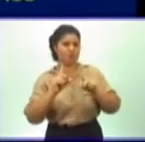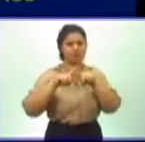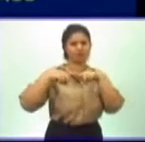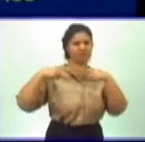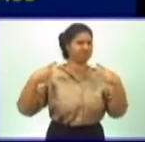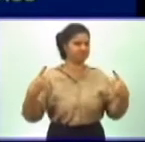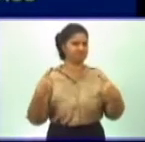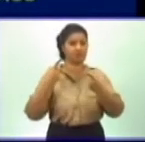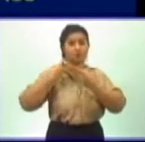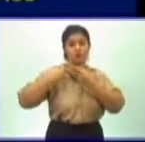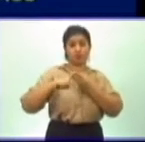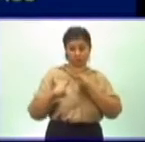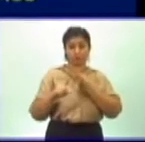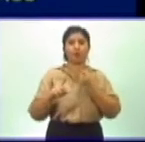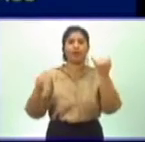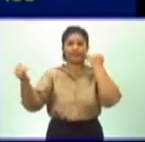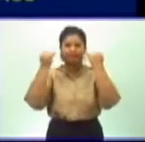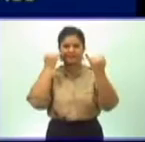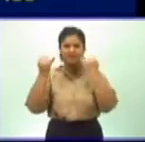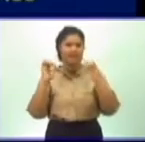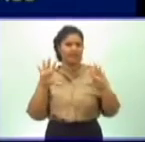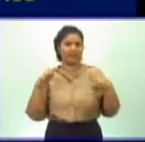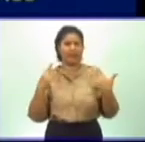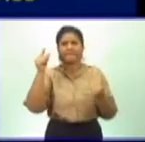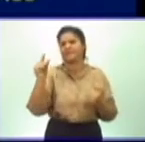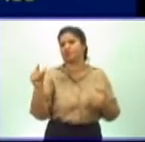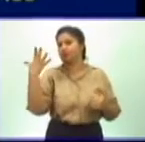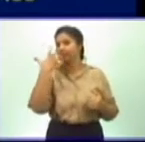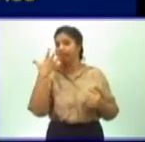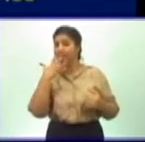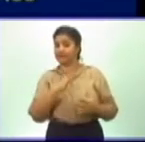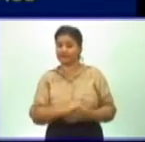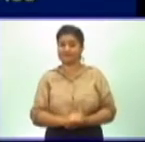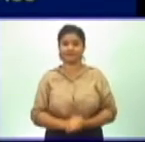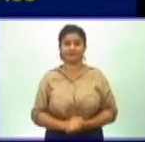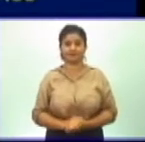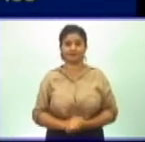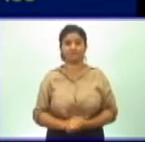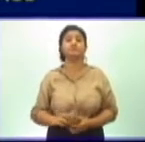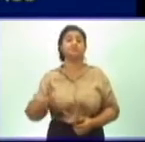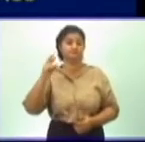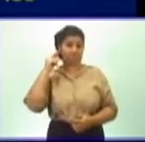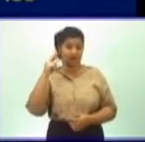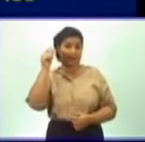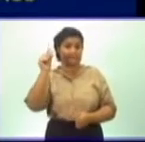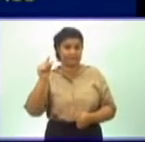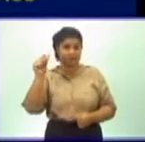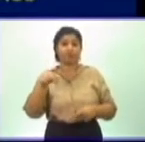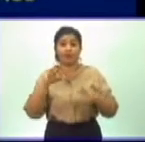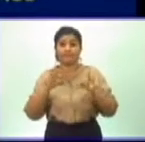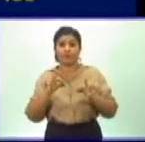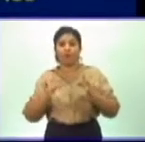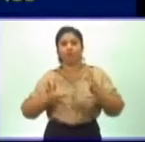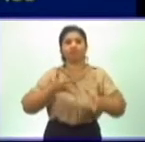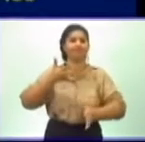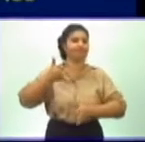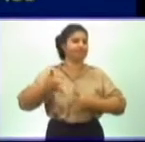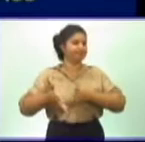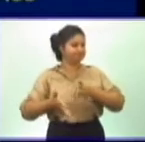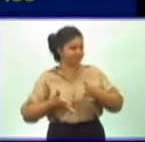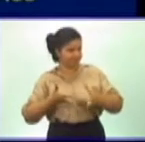el mismo en todos los personajes? Recuerden que en la obra dramática los personajes son los que llevan a cabo la acción. ¿Por qué Madame